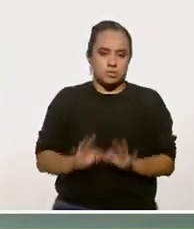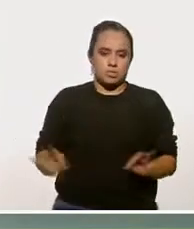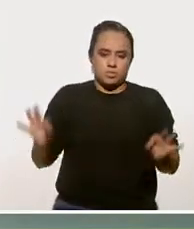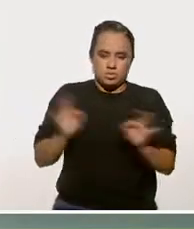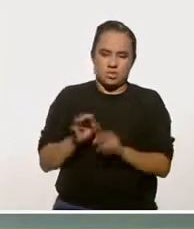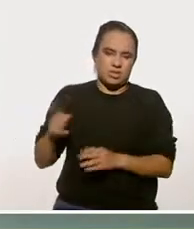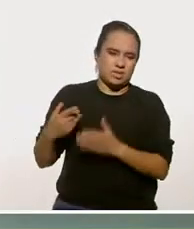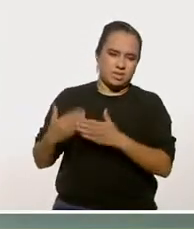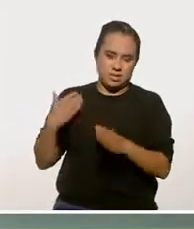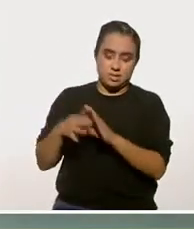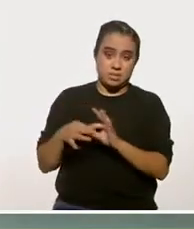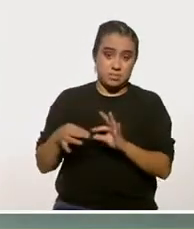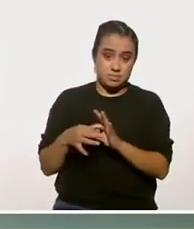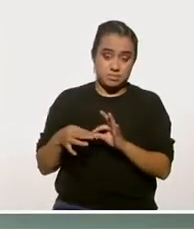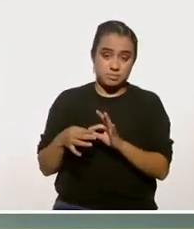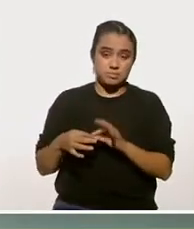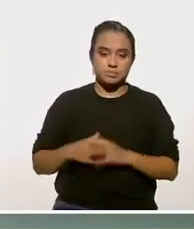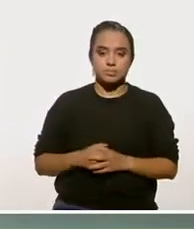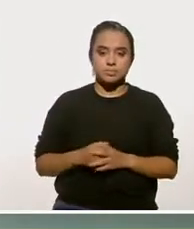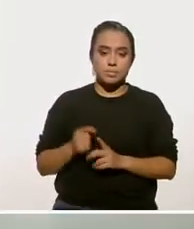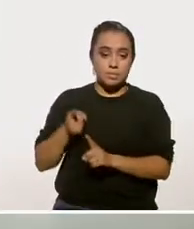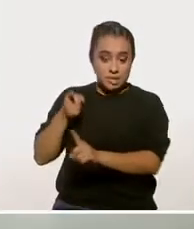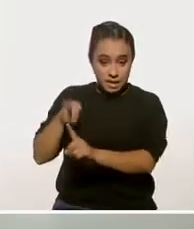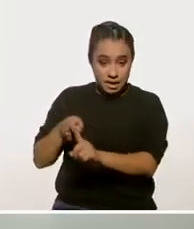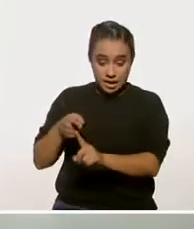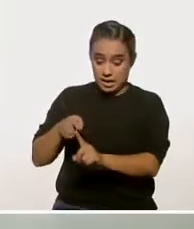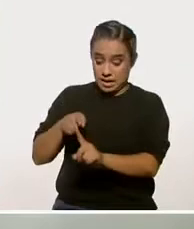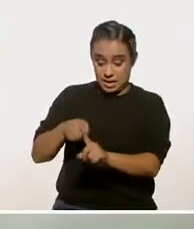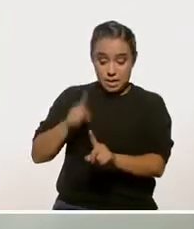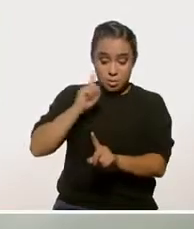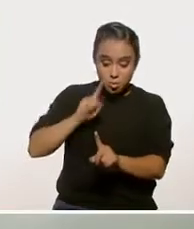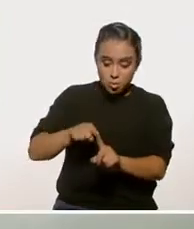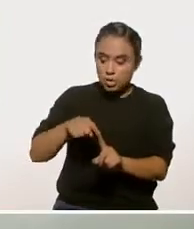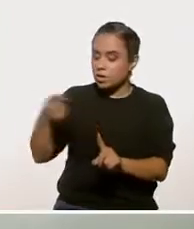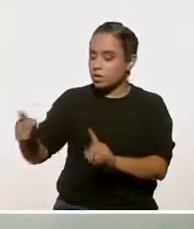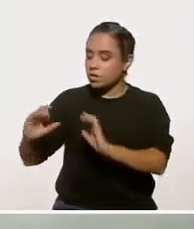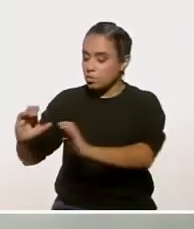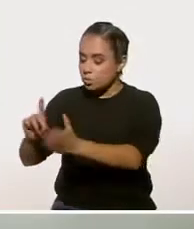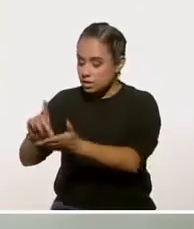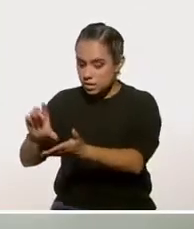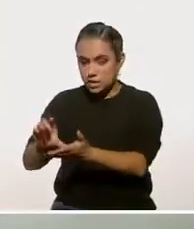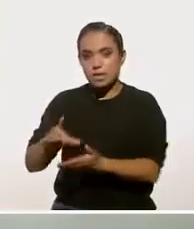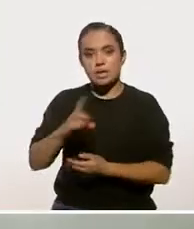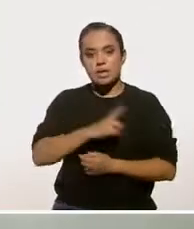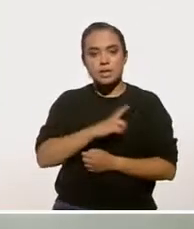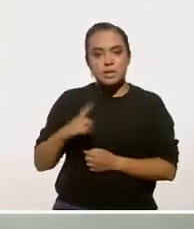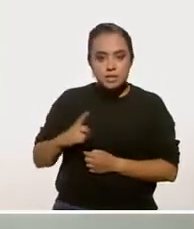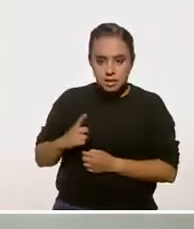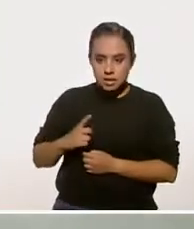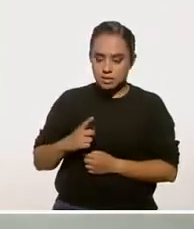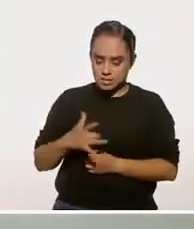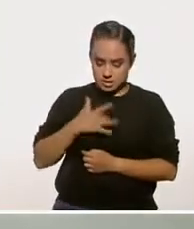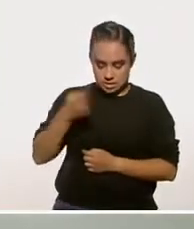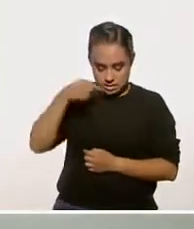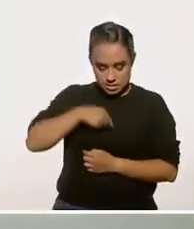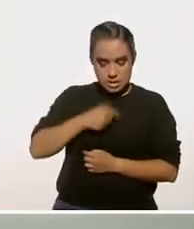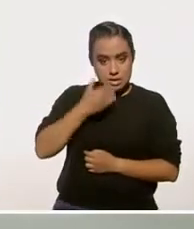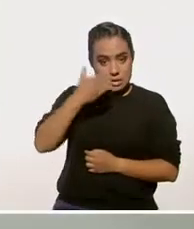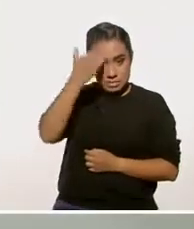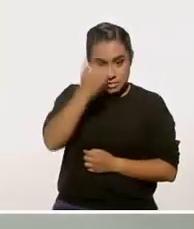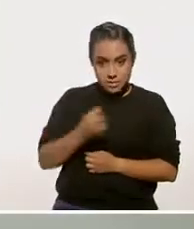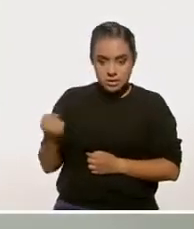lo que decían, que ella como cuidadora de una persona con discapacidad también tienes que desarrollar ciertas habilidades y